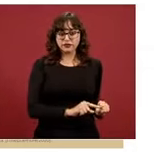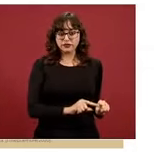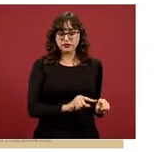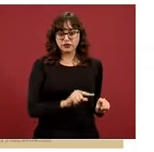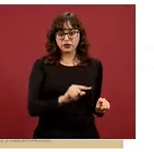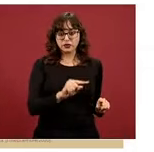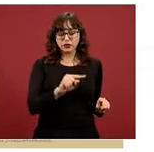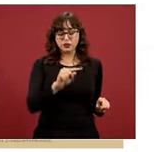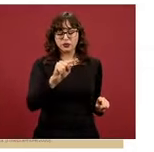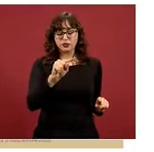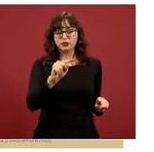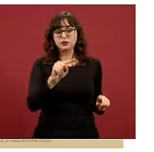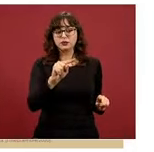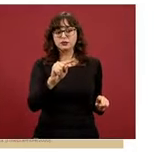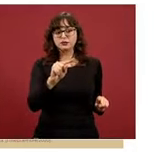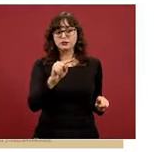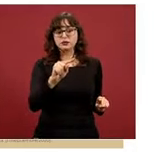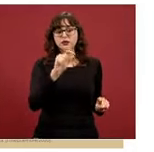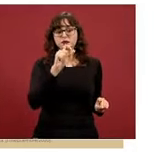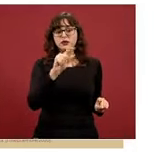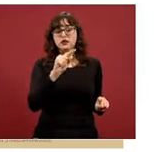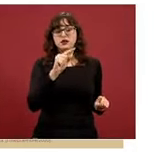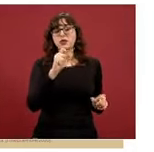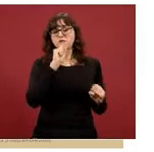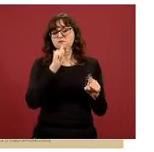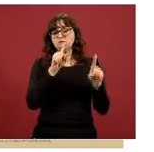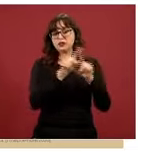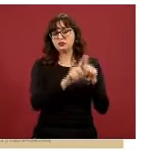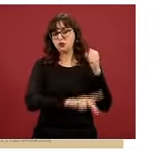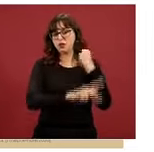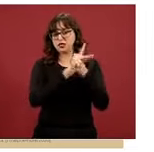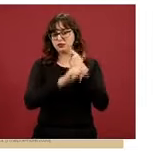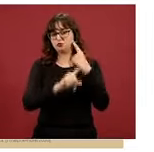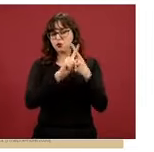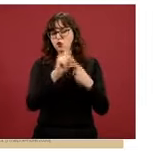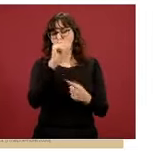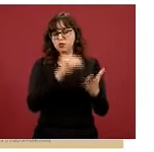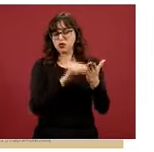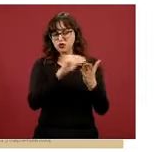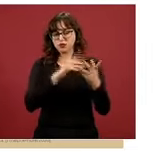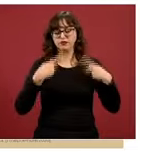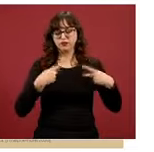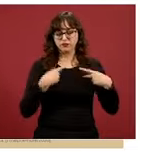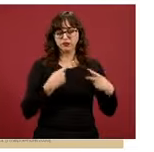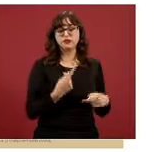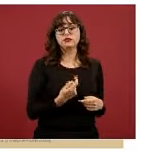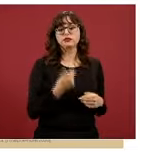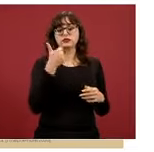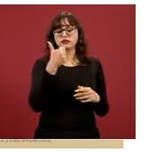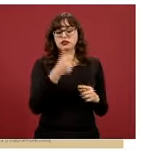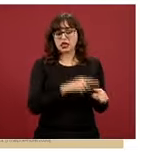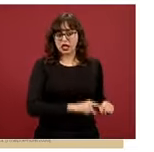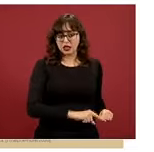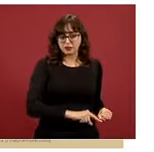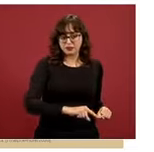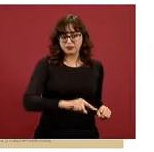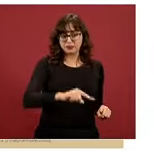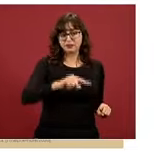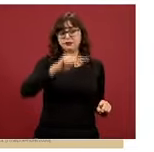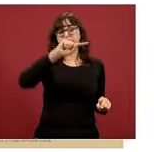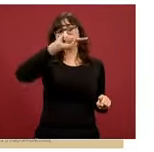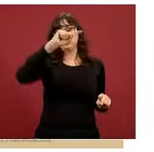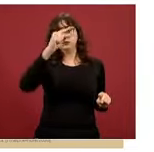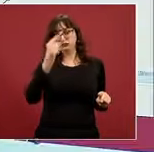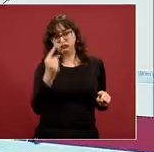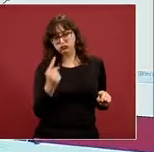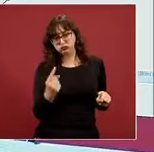los países que fueron presentados por millón de habitantes. Vemos que llegó ahí, bajó, transmisión mínima